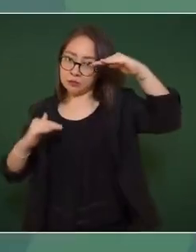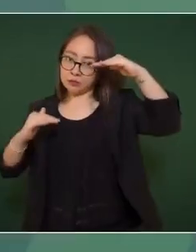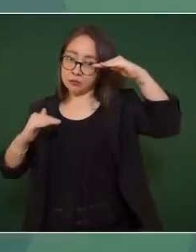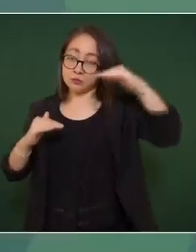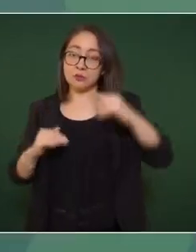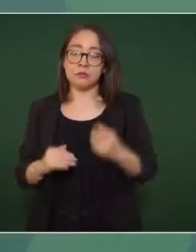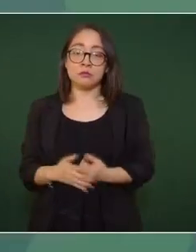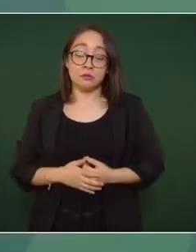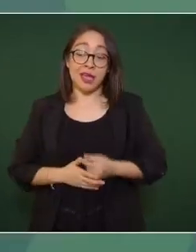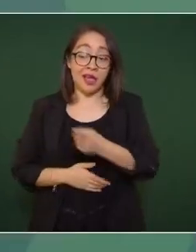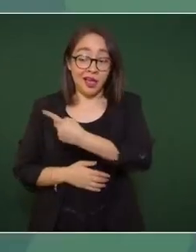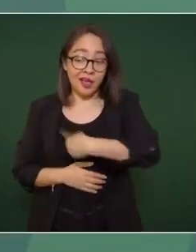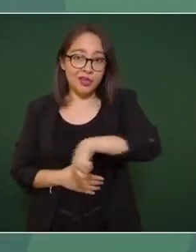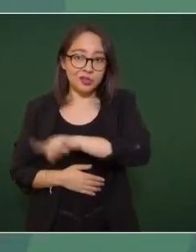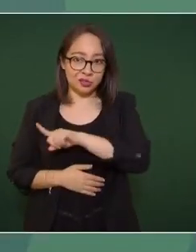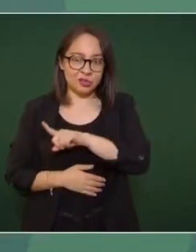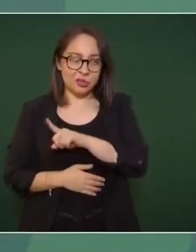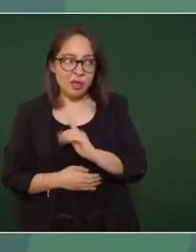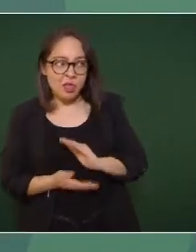con medidas